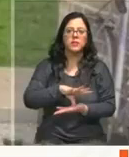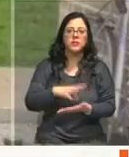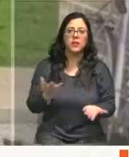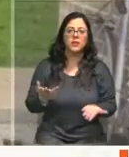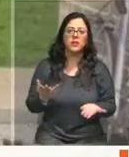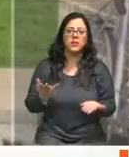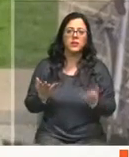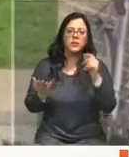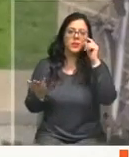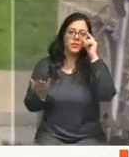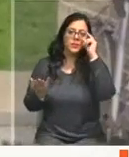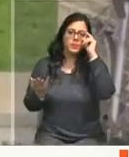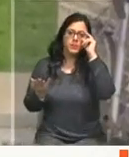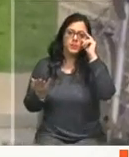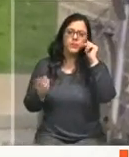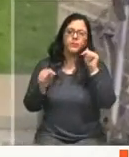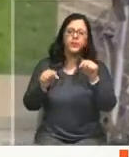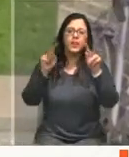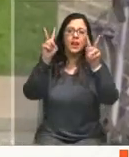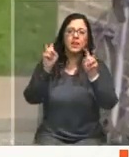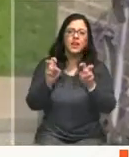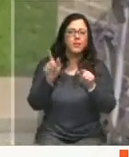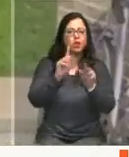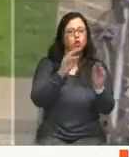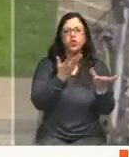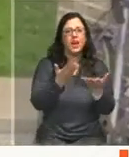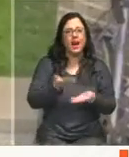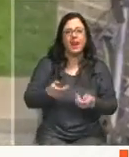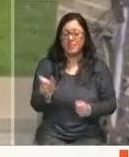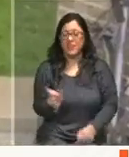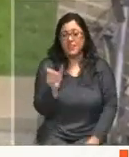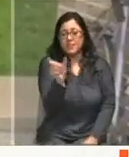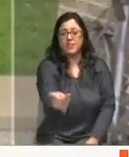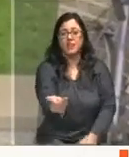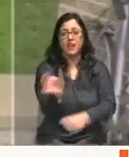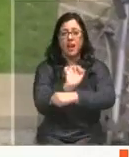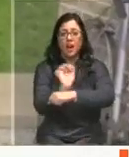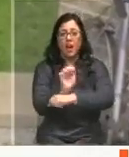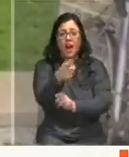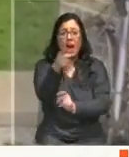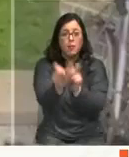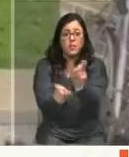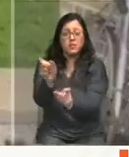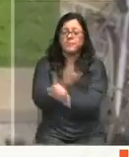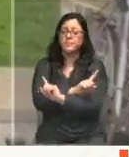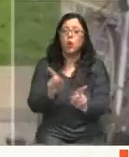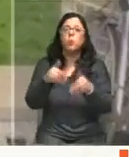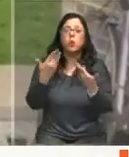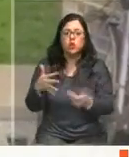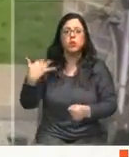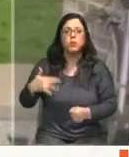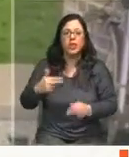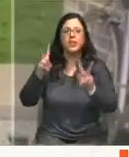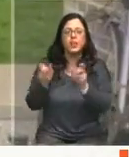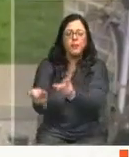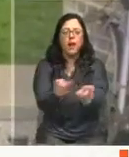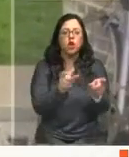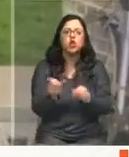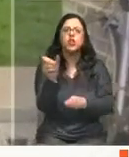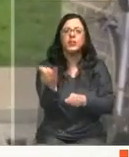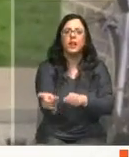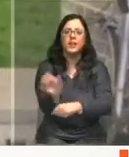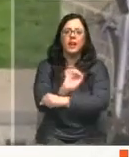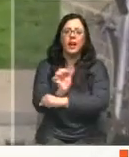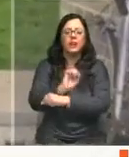respecto a no prorrogar más la licencia de conducir. Es por eso la importancia del control de licencia. No